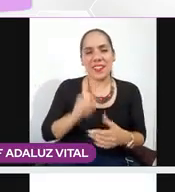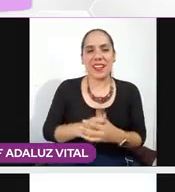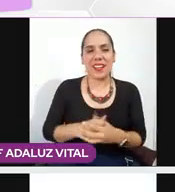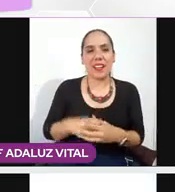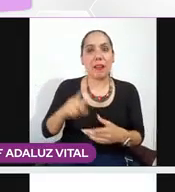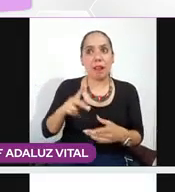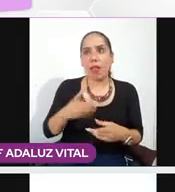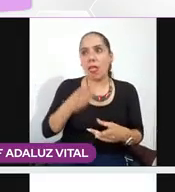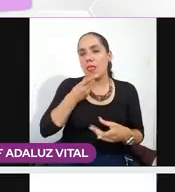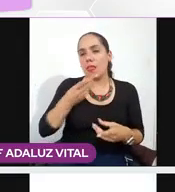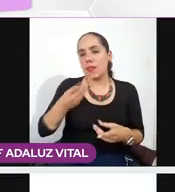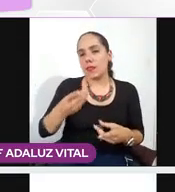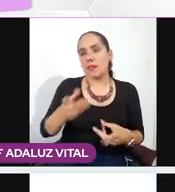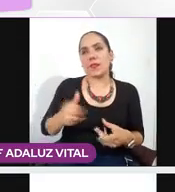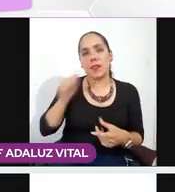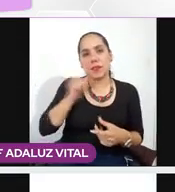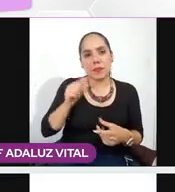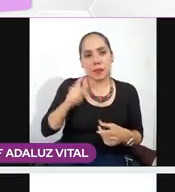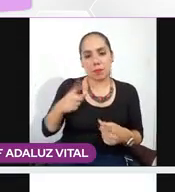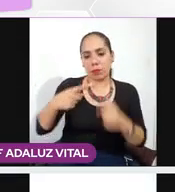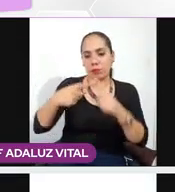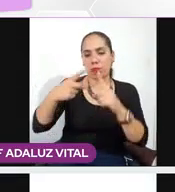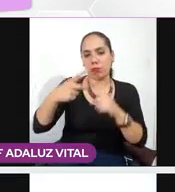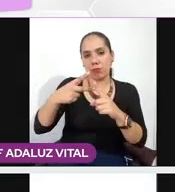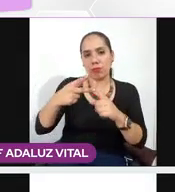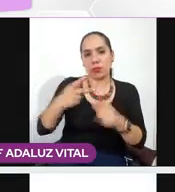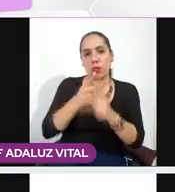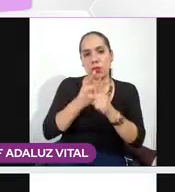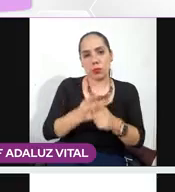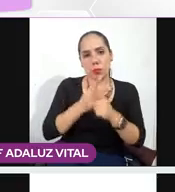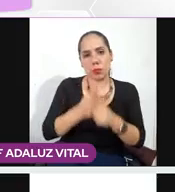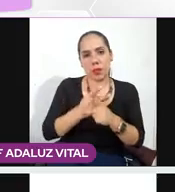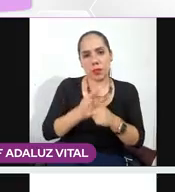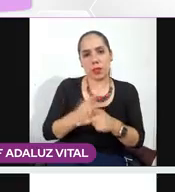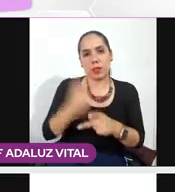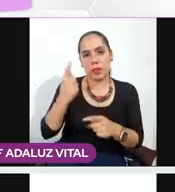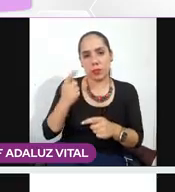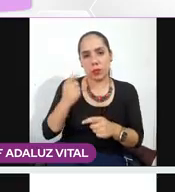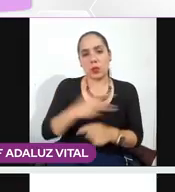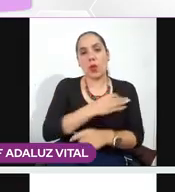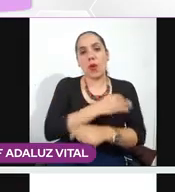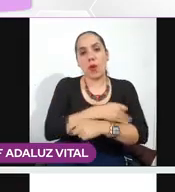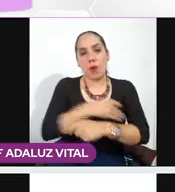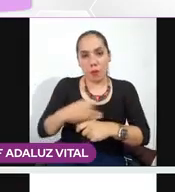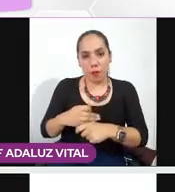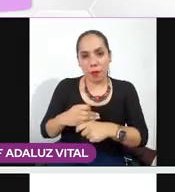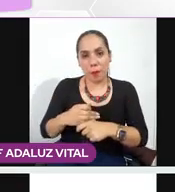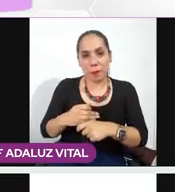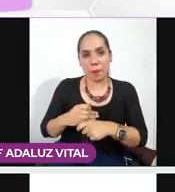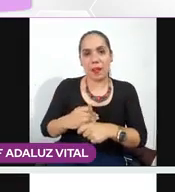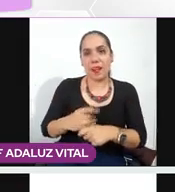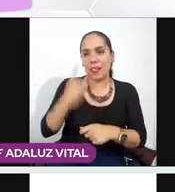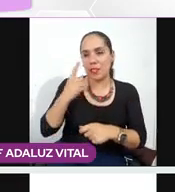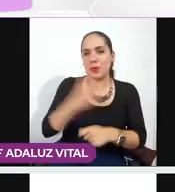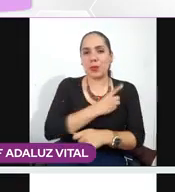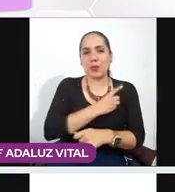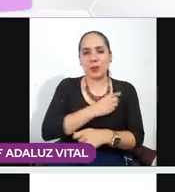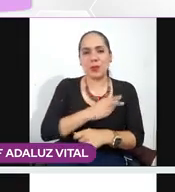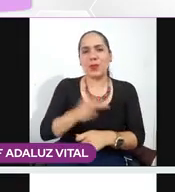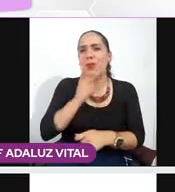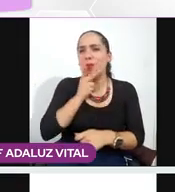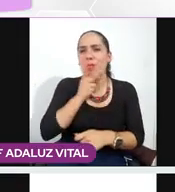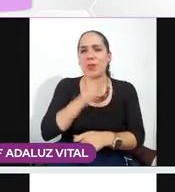dos tipos de pacientes, el de familias monoparentales y el de familias compuestas binariamente, ¿no? Entonces,